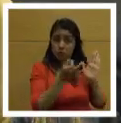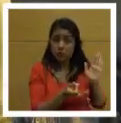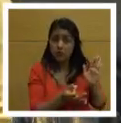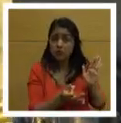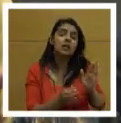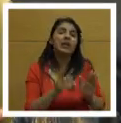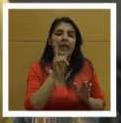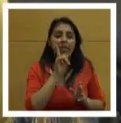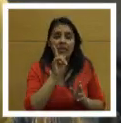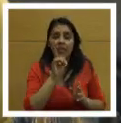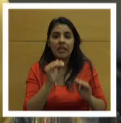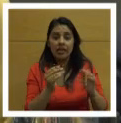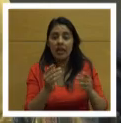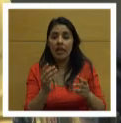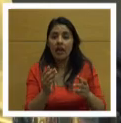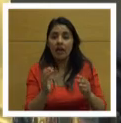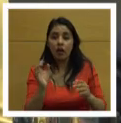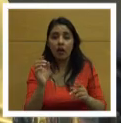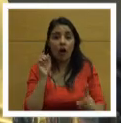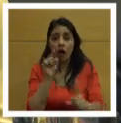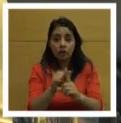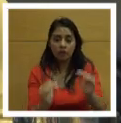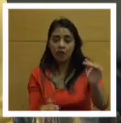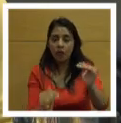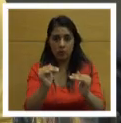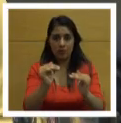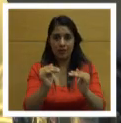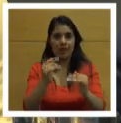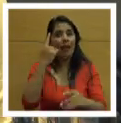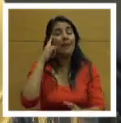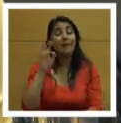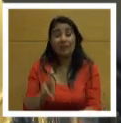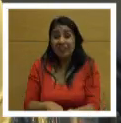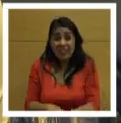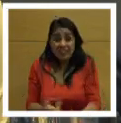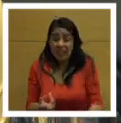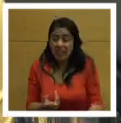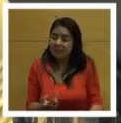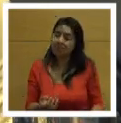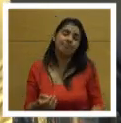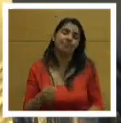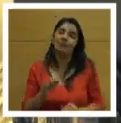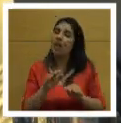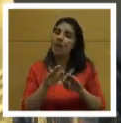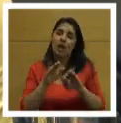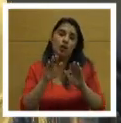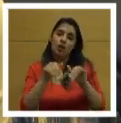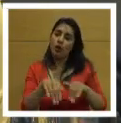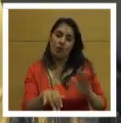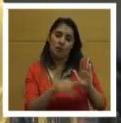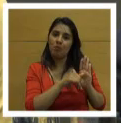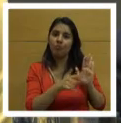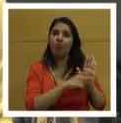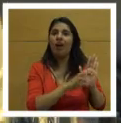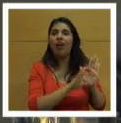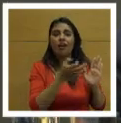que propenderse, ¿cierto?, a la igualdad. Pero ¿cuál es la realidad? La realidad no siempre, ¿no es cierto?, está acorde con la